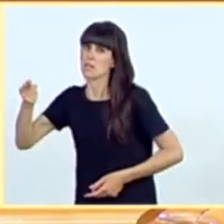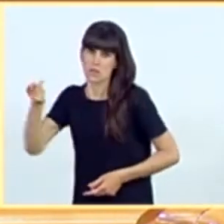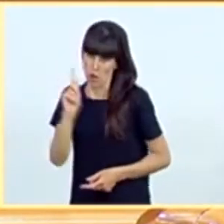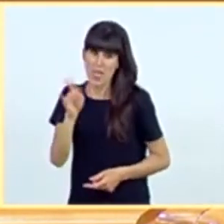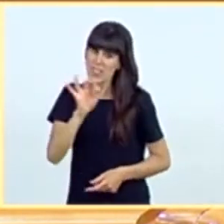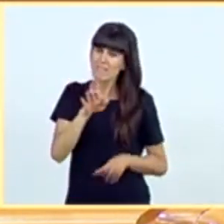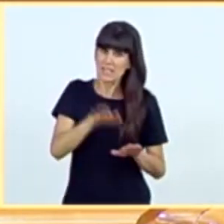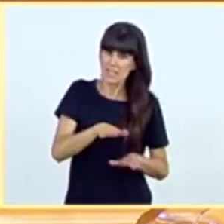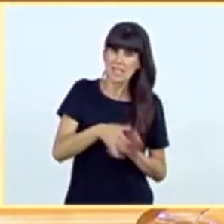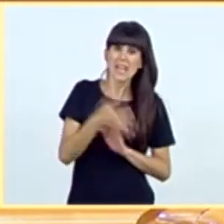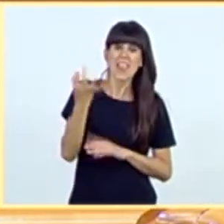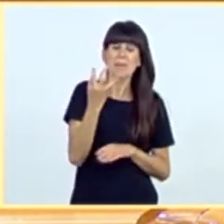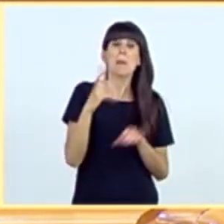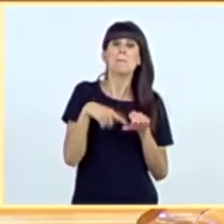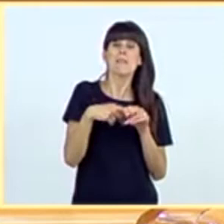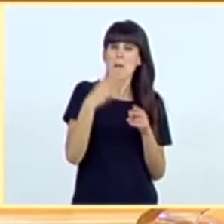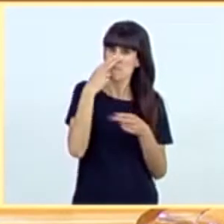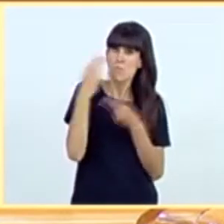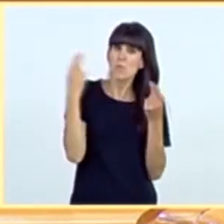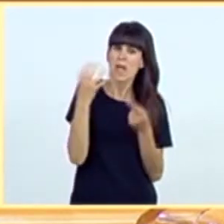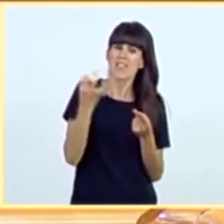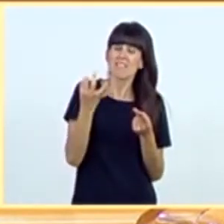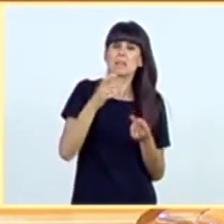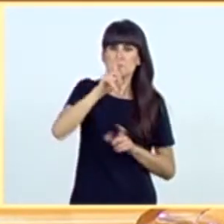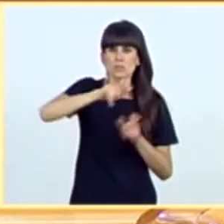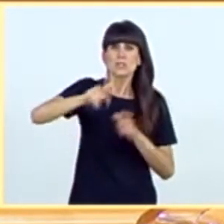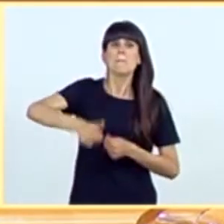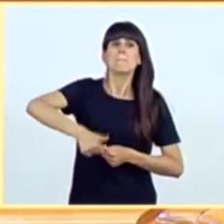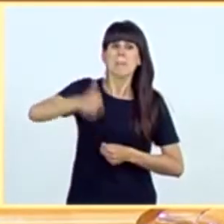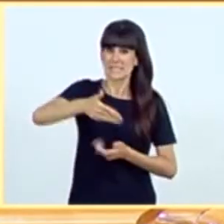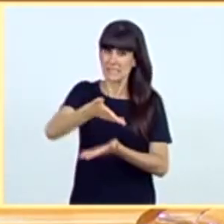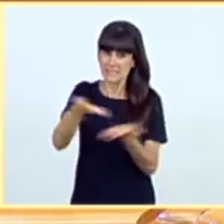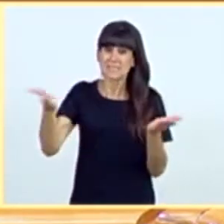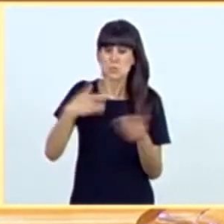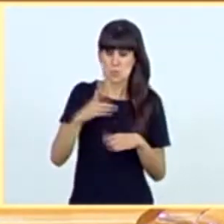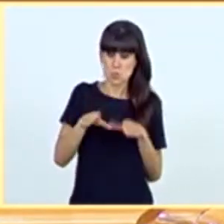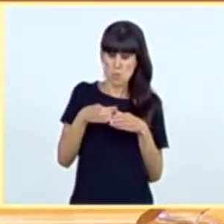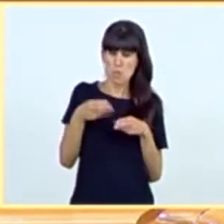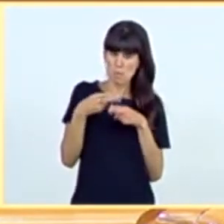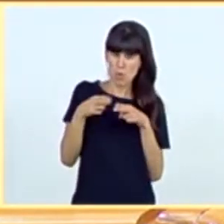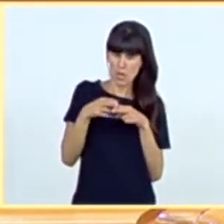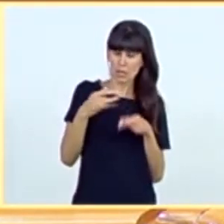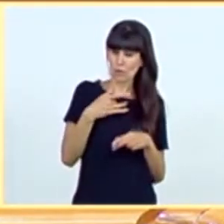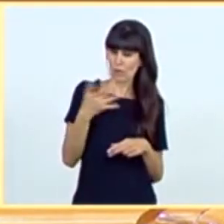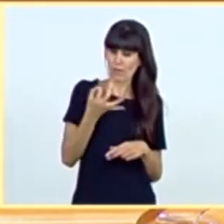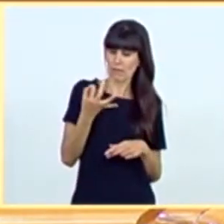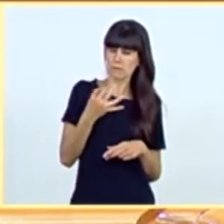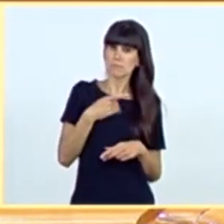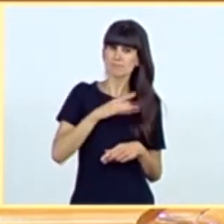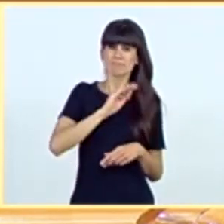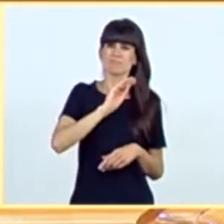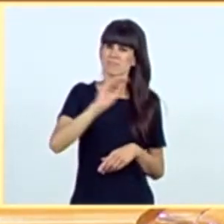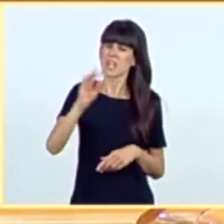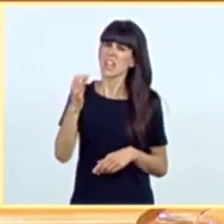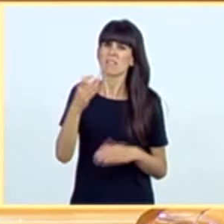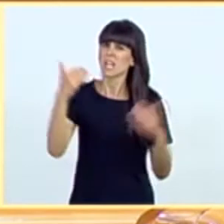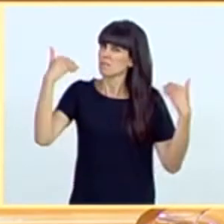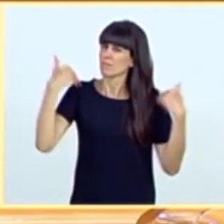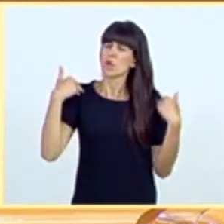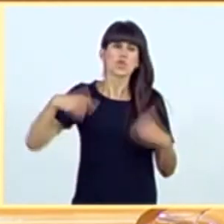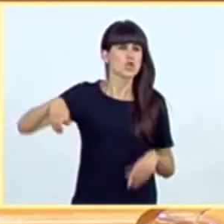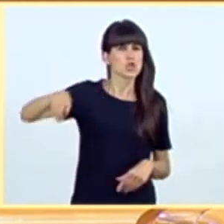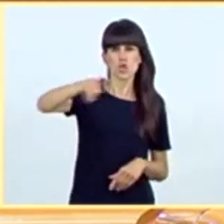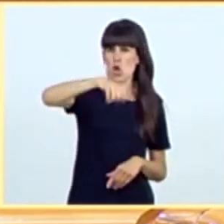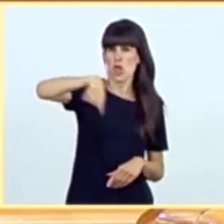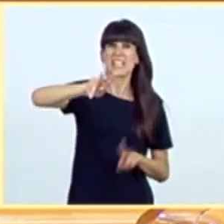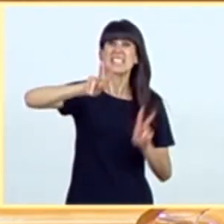el precio de la plaza pública y dotarlas de más personal. Desde mi grupo político hemos exigido responsabilidades a todos los implicados